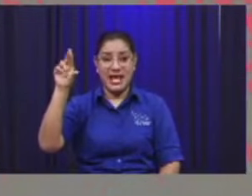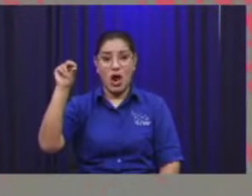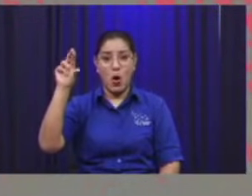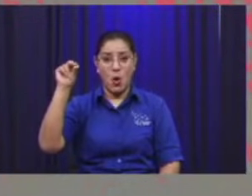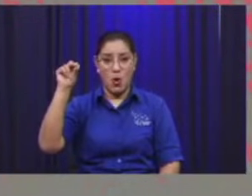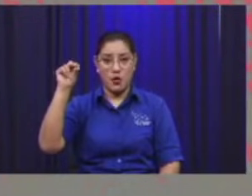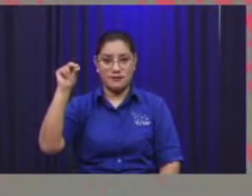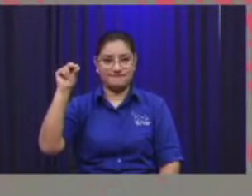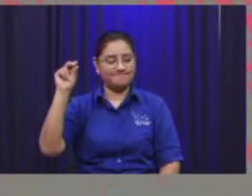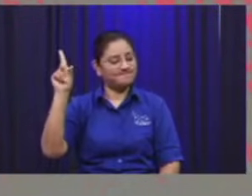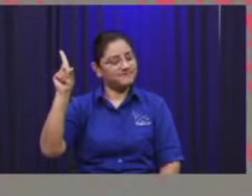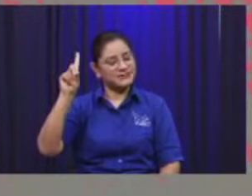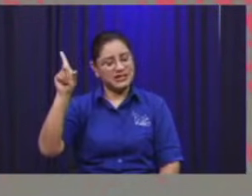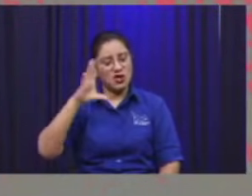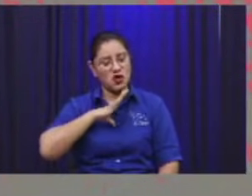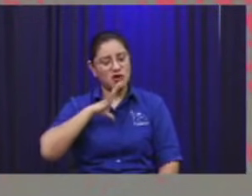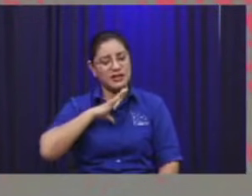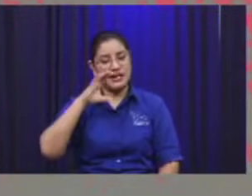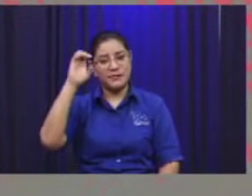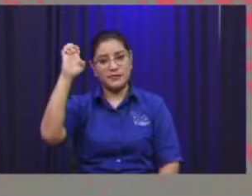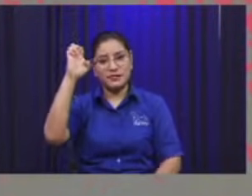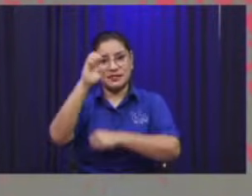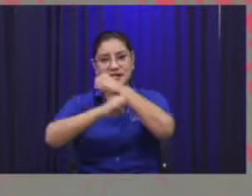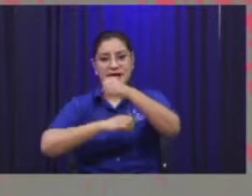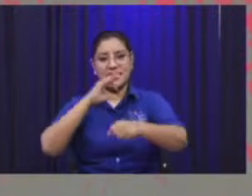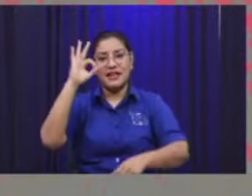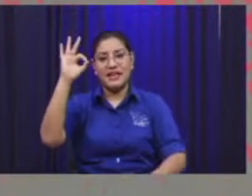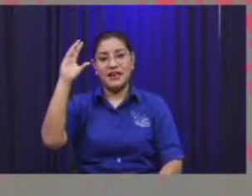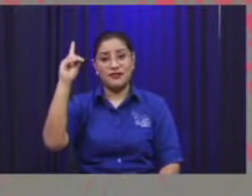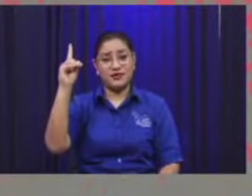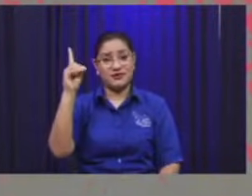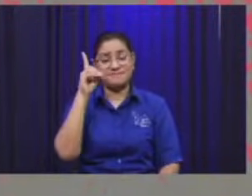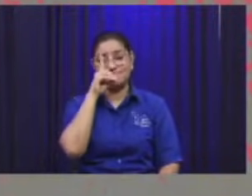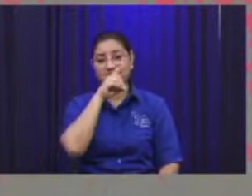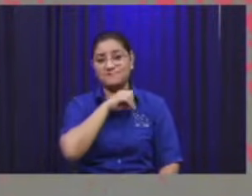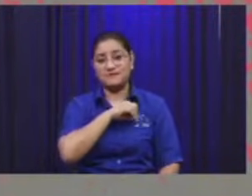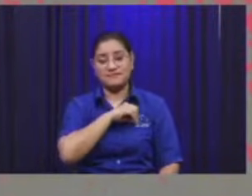si no fault no había nada